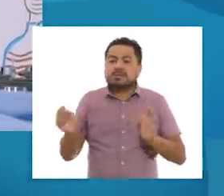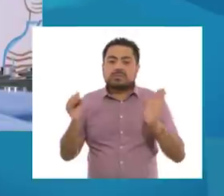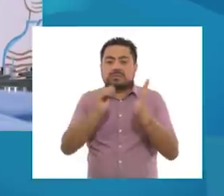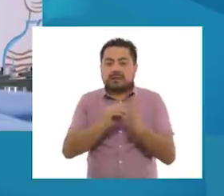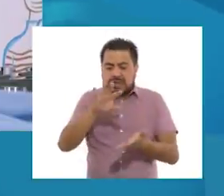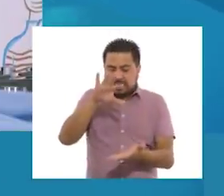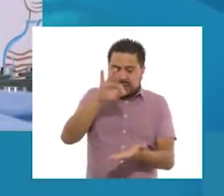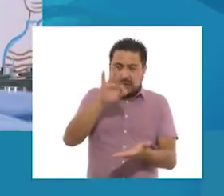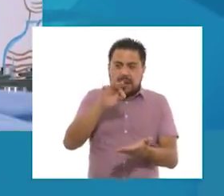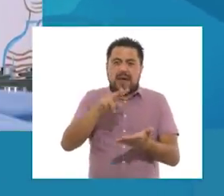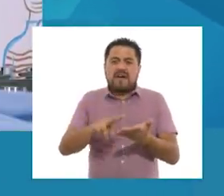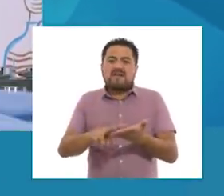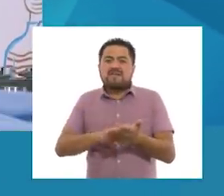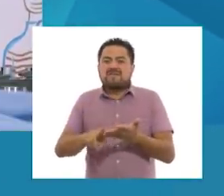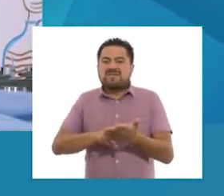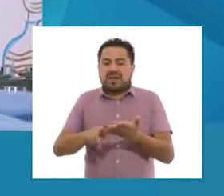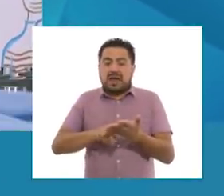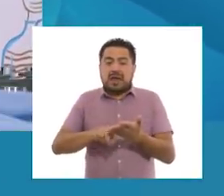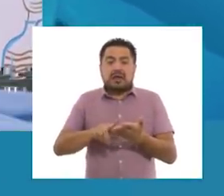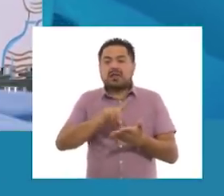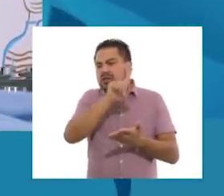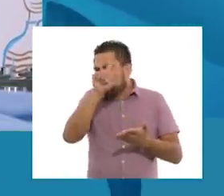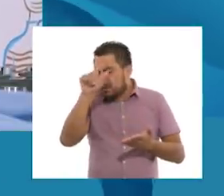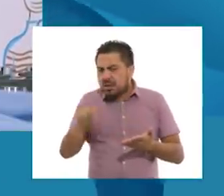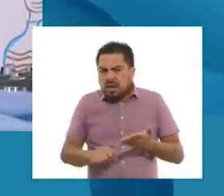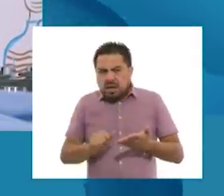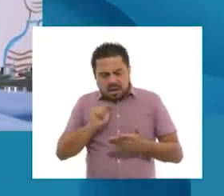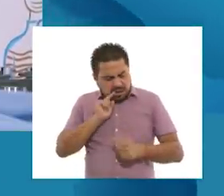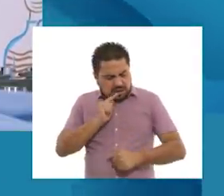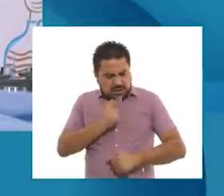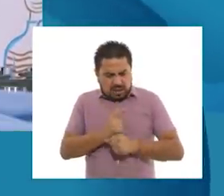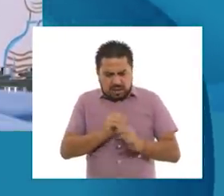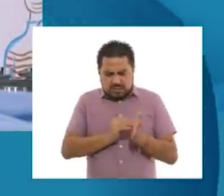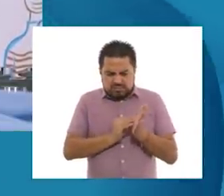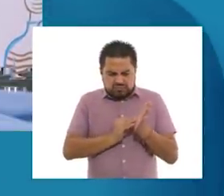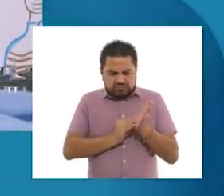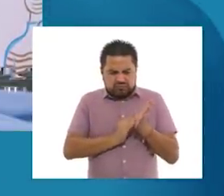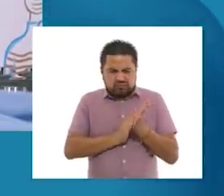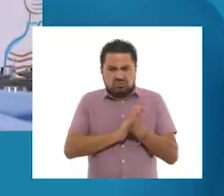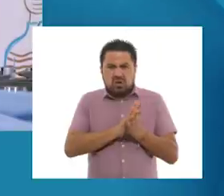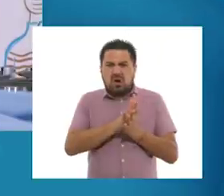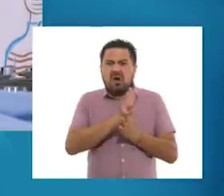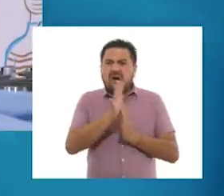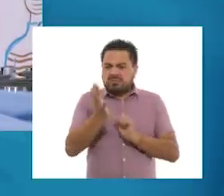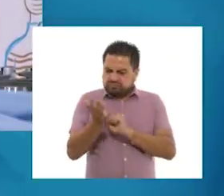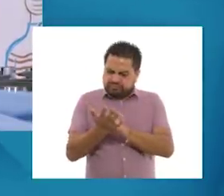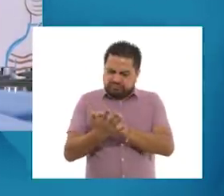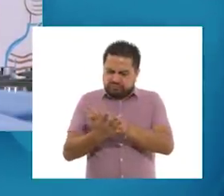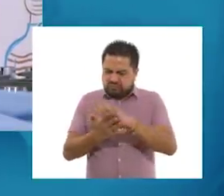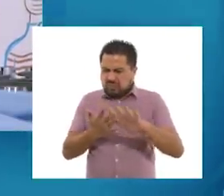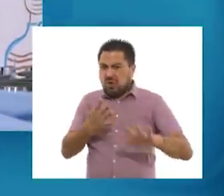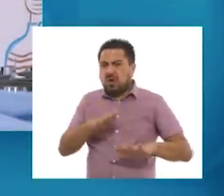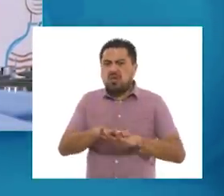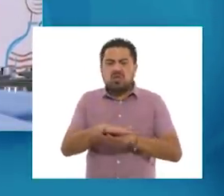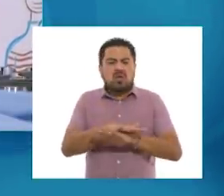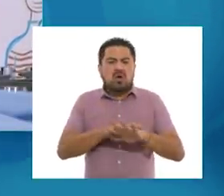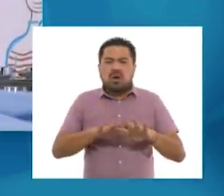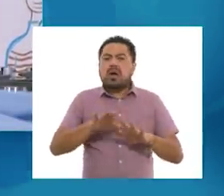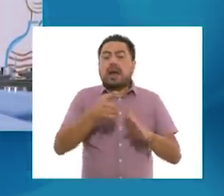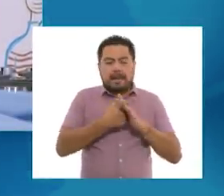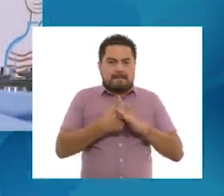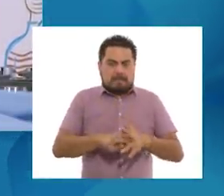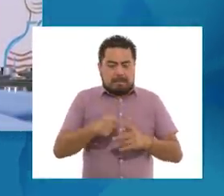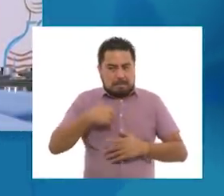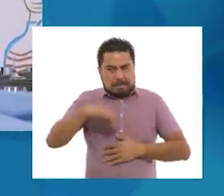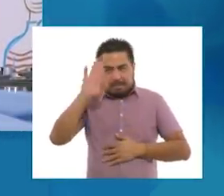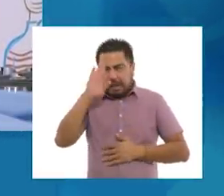gotita de pintura verde. Entonces comenzó a ponerse pintura por todas las manos. Al principio